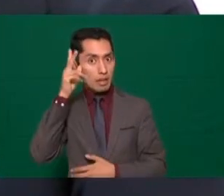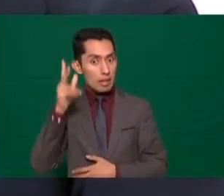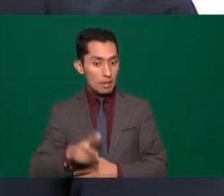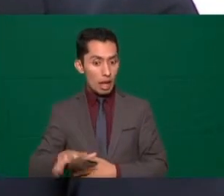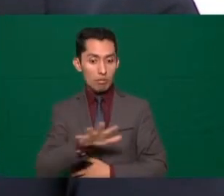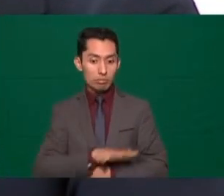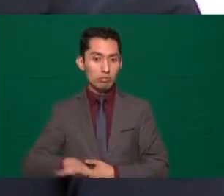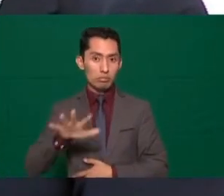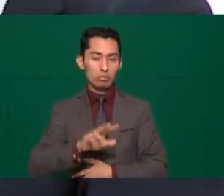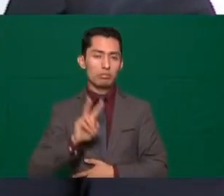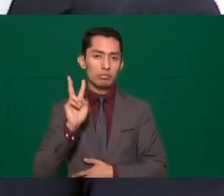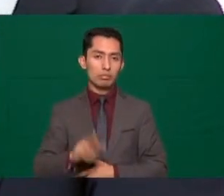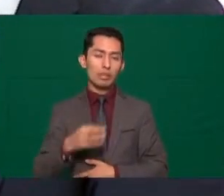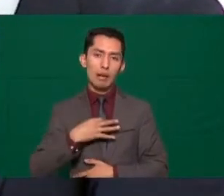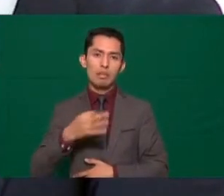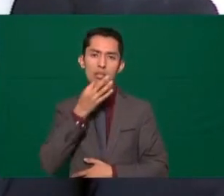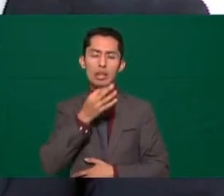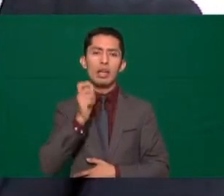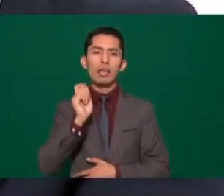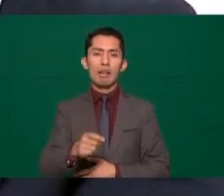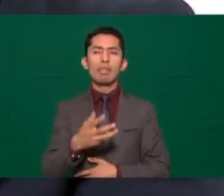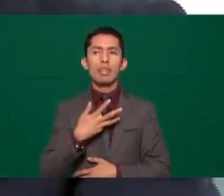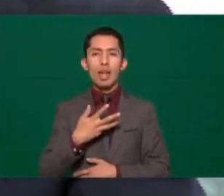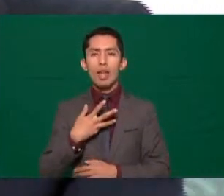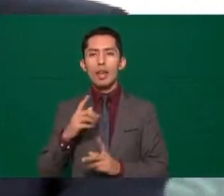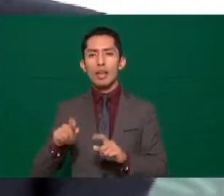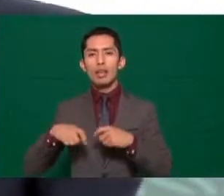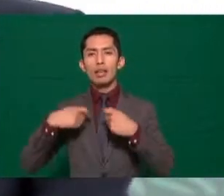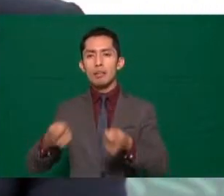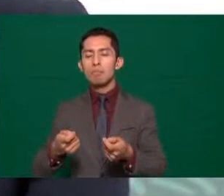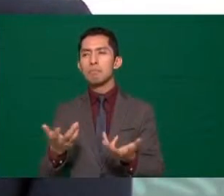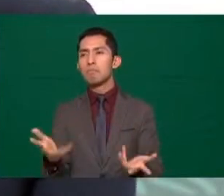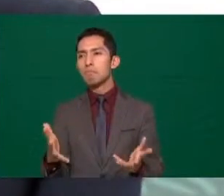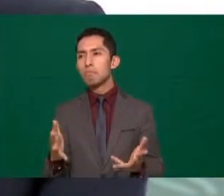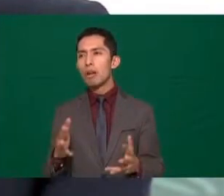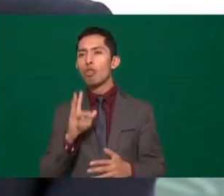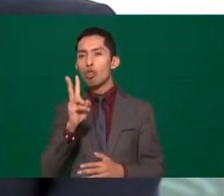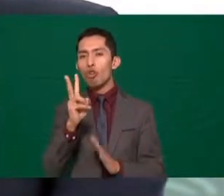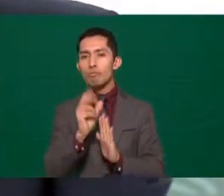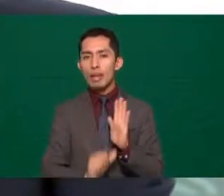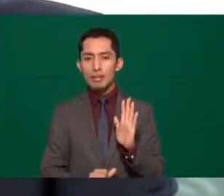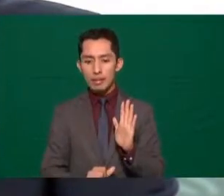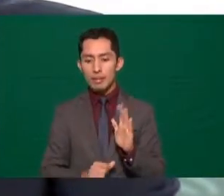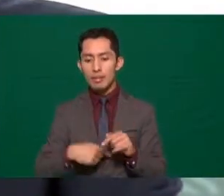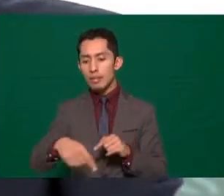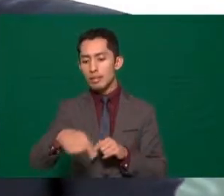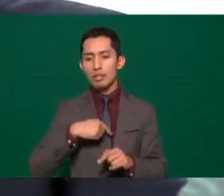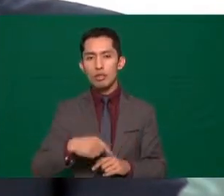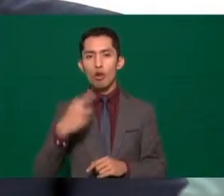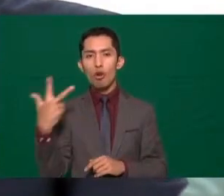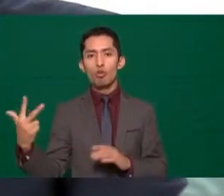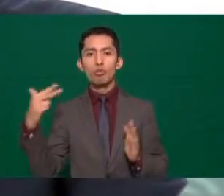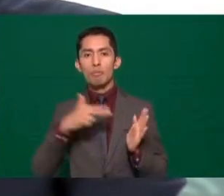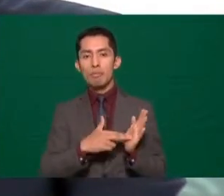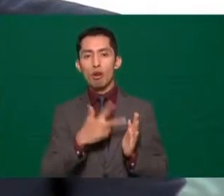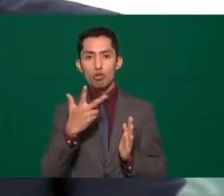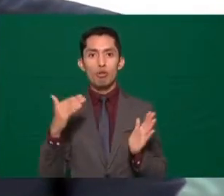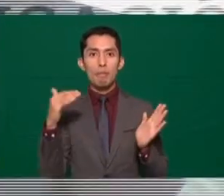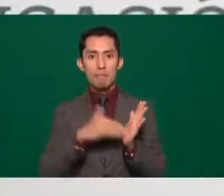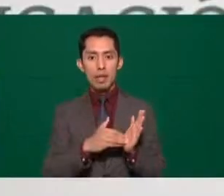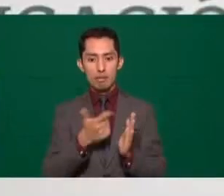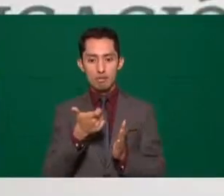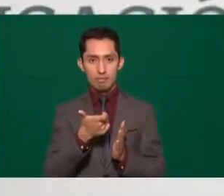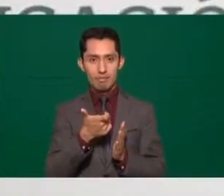puedo decirles que se han otorgado solo en 2 meses 8,000 créditos